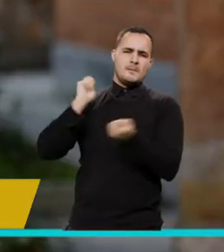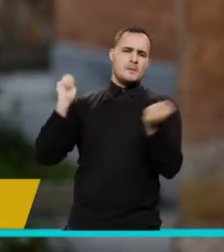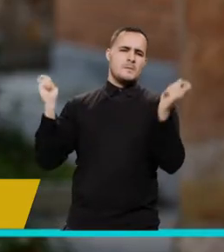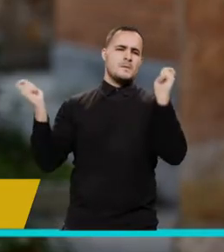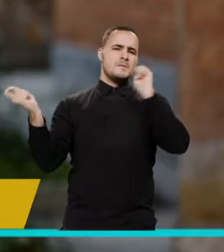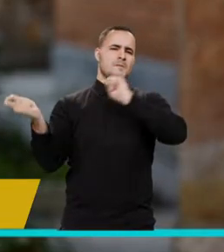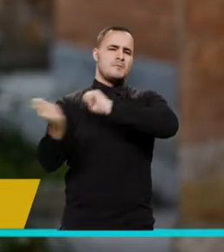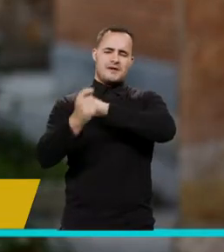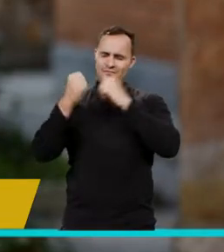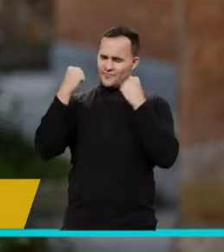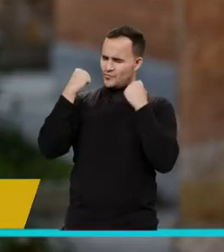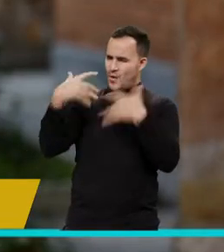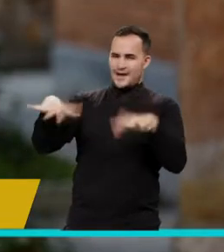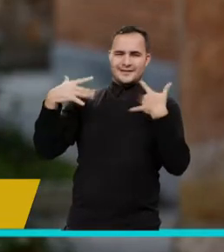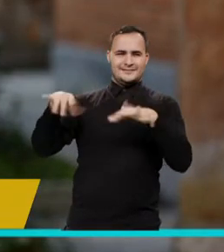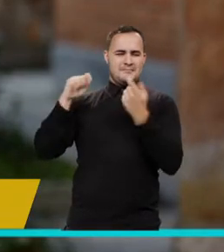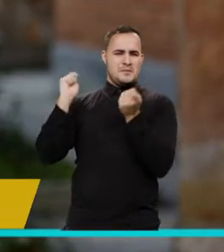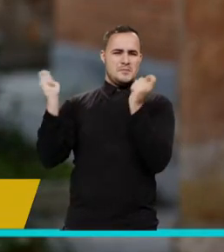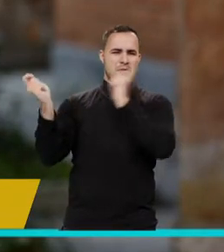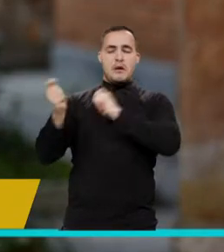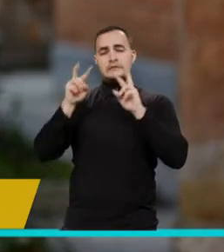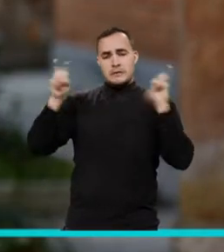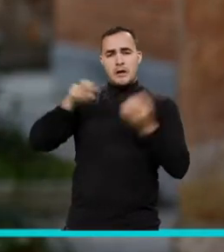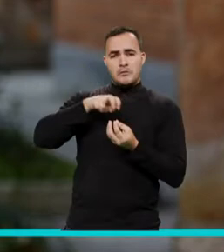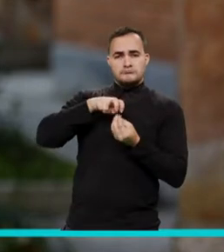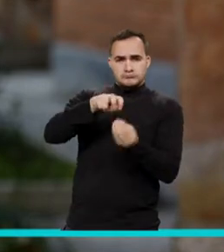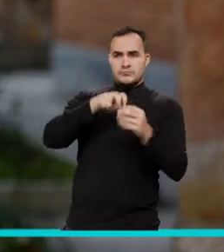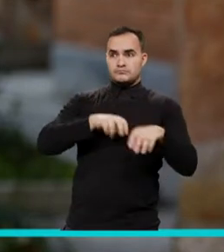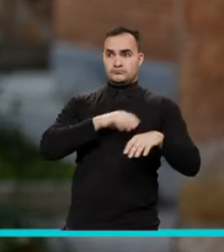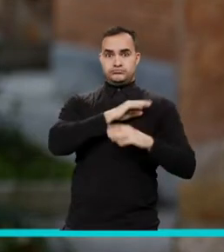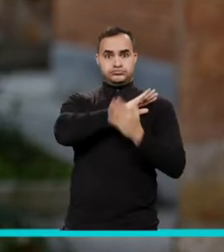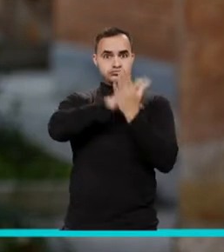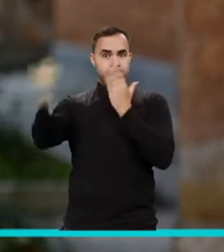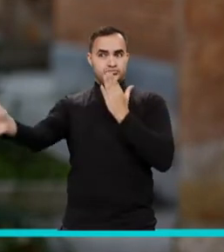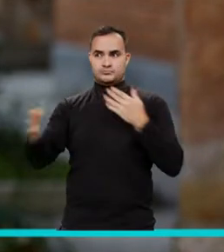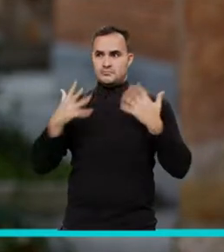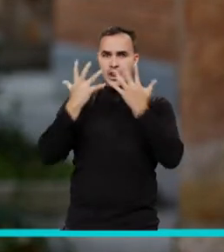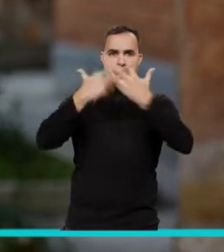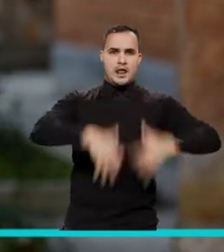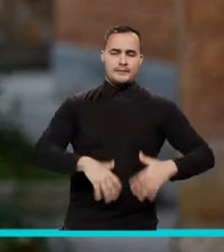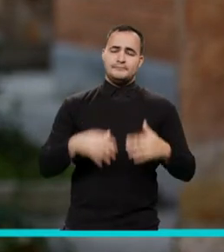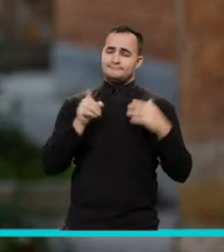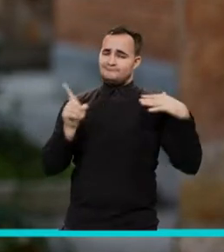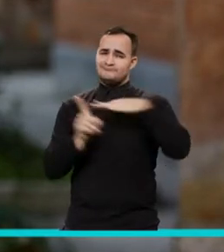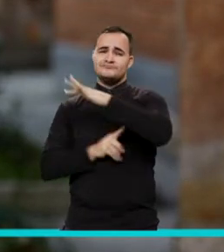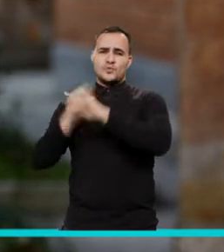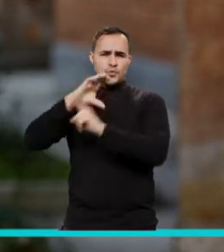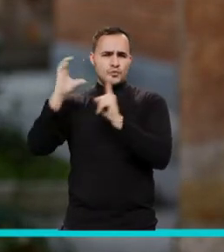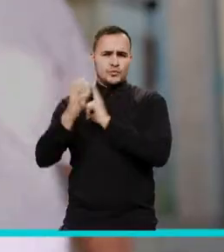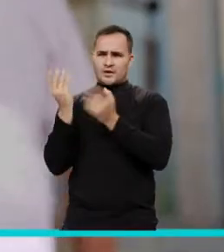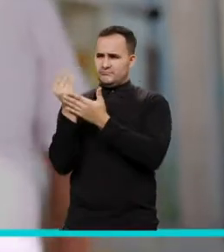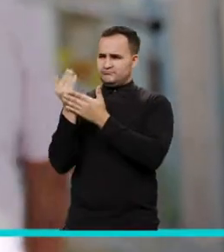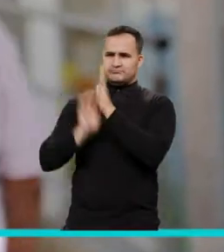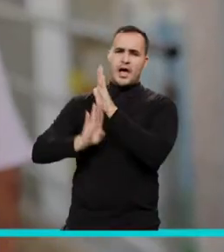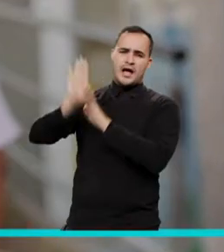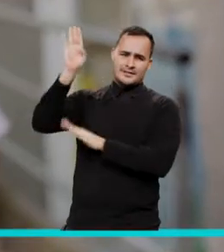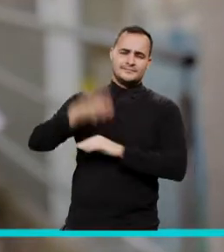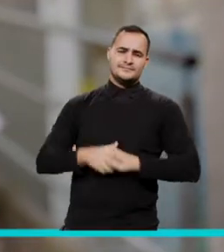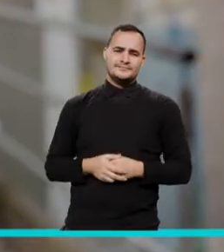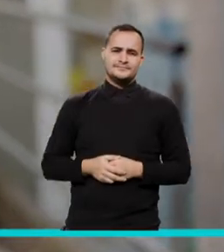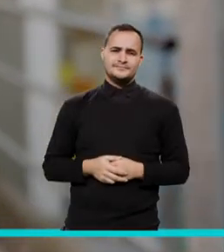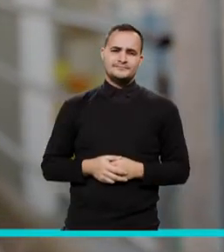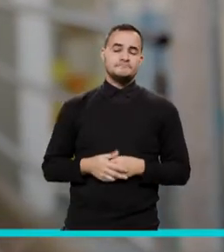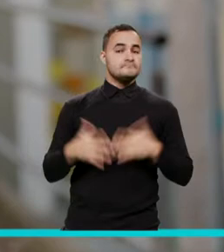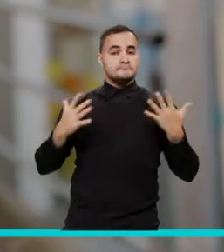transformación, no solamente en materia de movilidad, sino en materia cultural, desarrollo económico. Pues a mí me